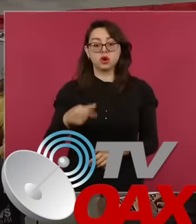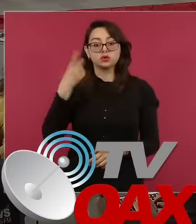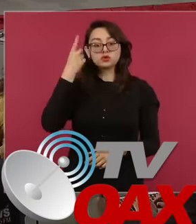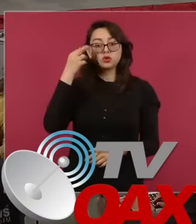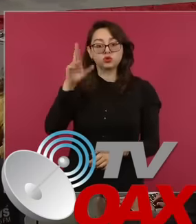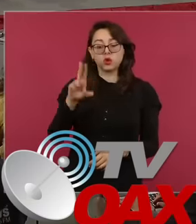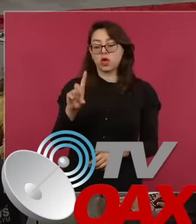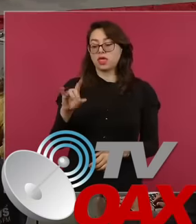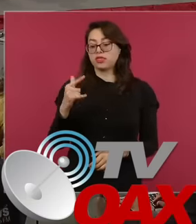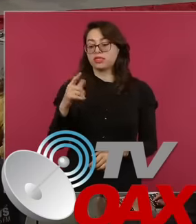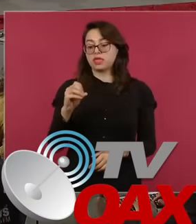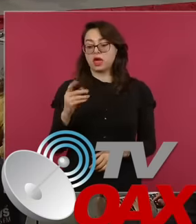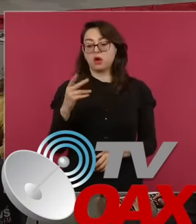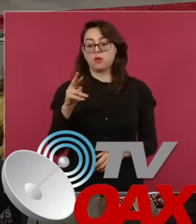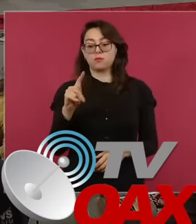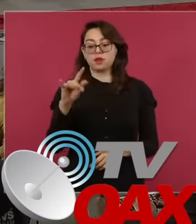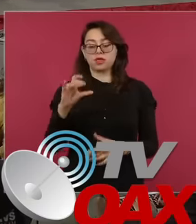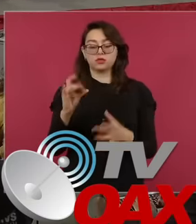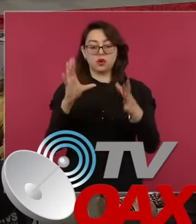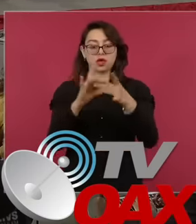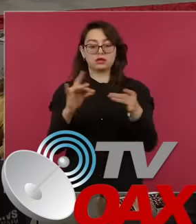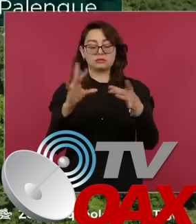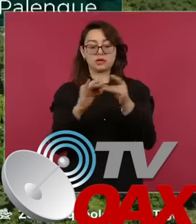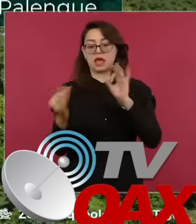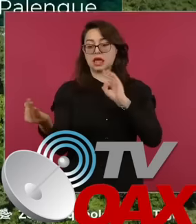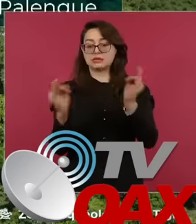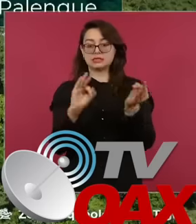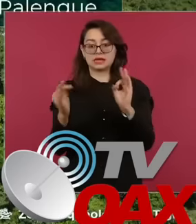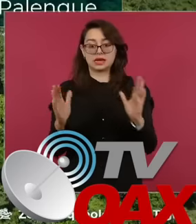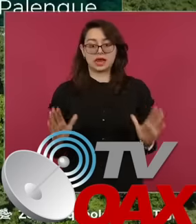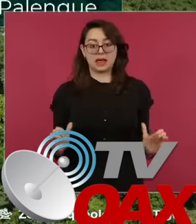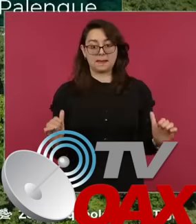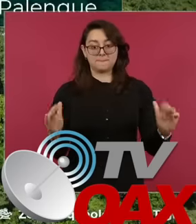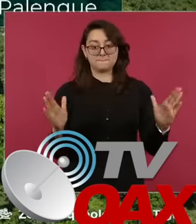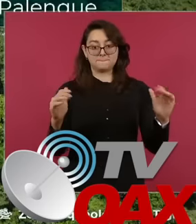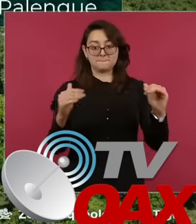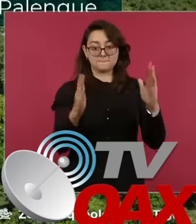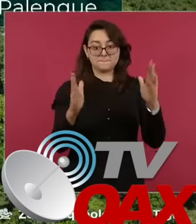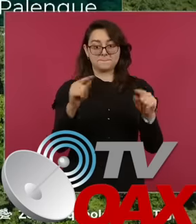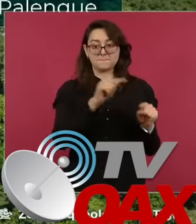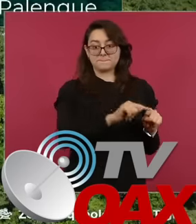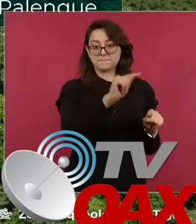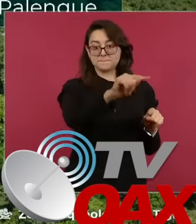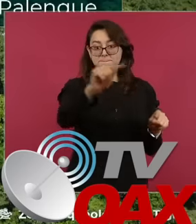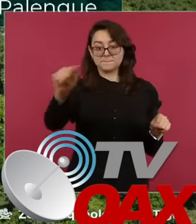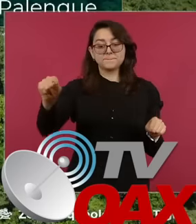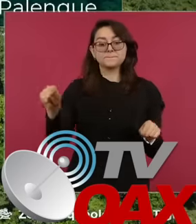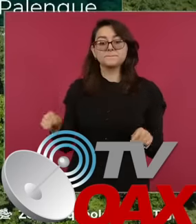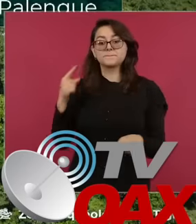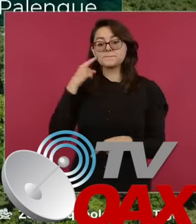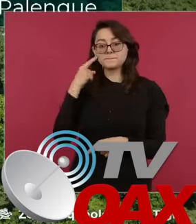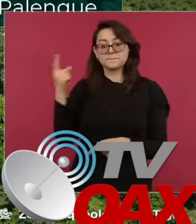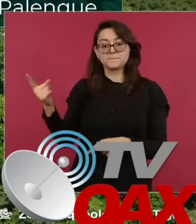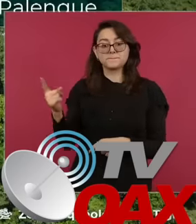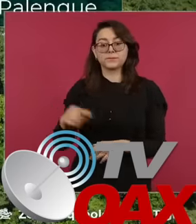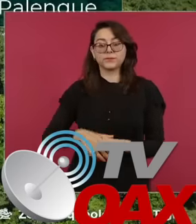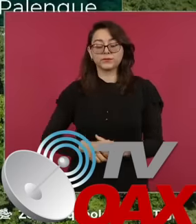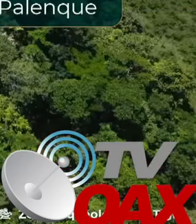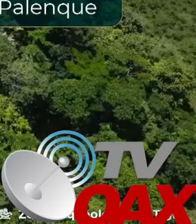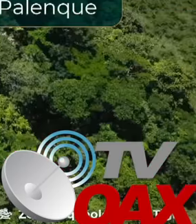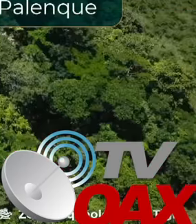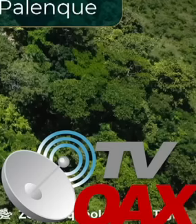el programa de mejoramiento de zonas arqueológicas, las 3 que incluye este tramo: una en cada uno de los estados: Palenque,